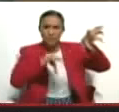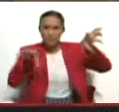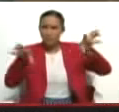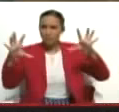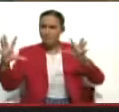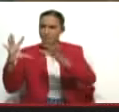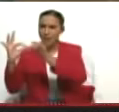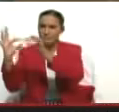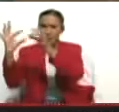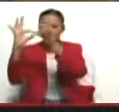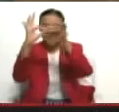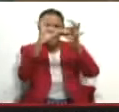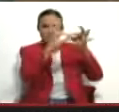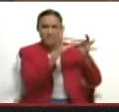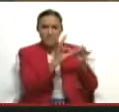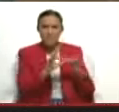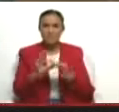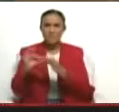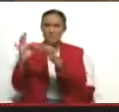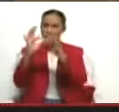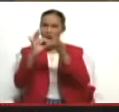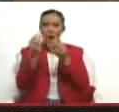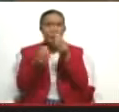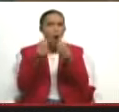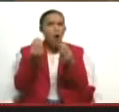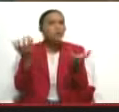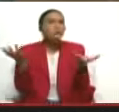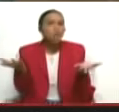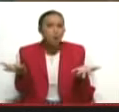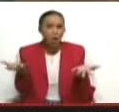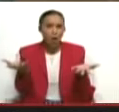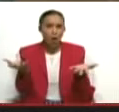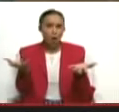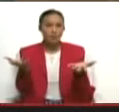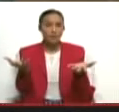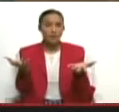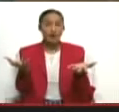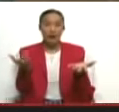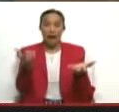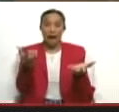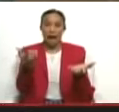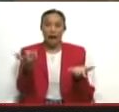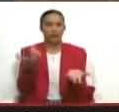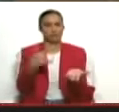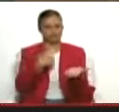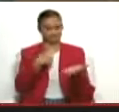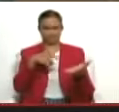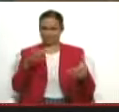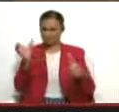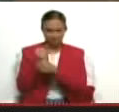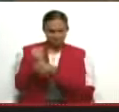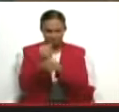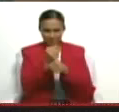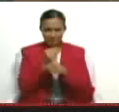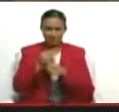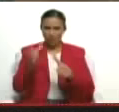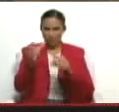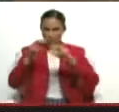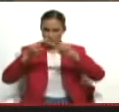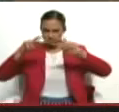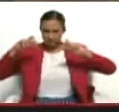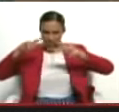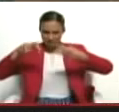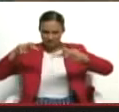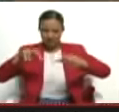redis eso tiene que llamar No solamente poderosamente la atención sino que eso se